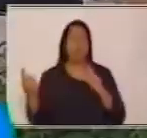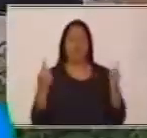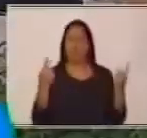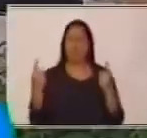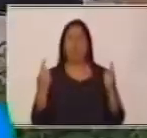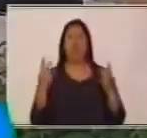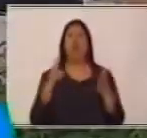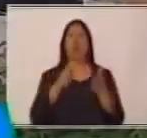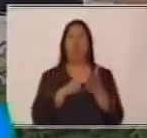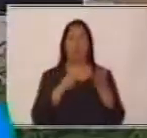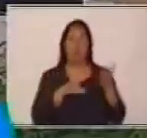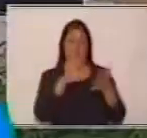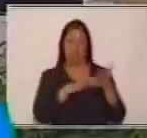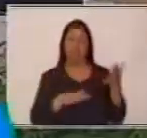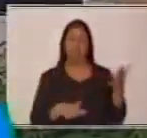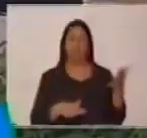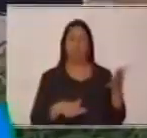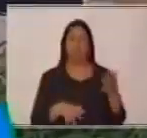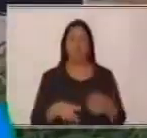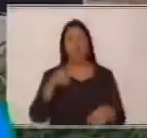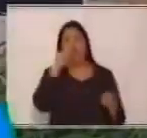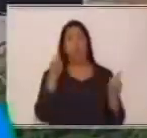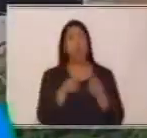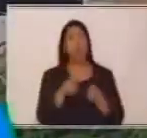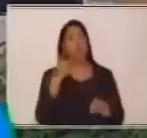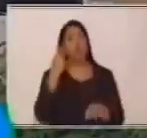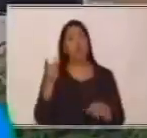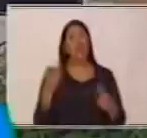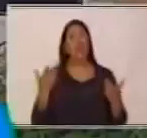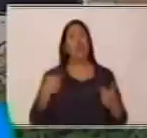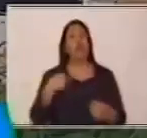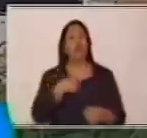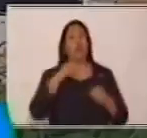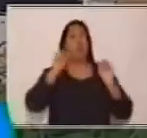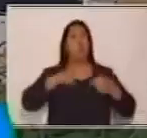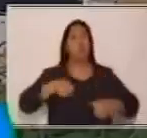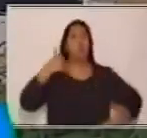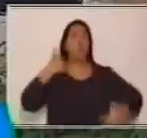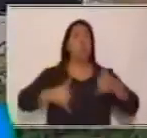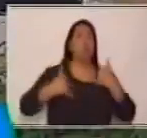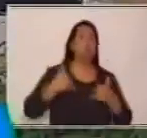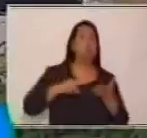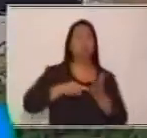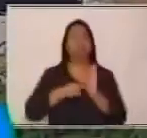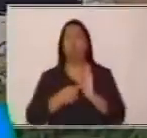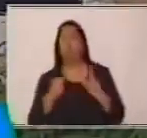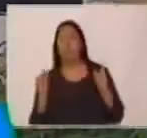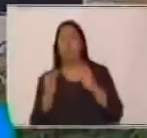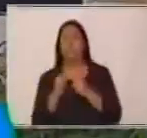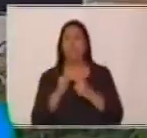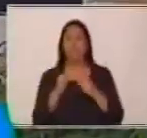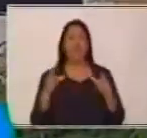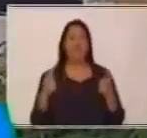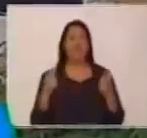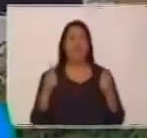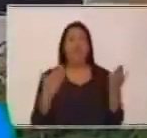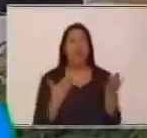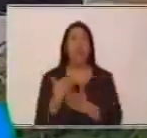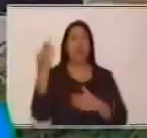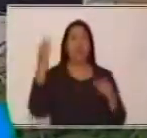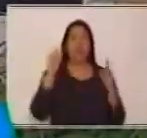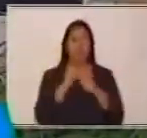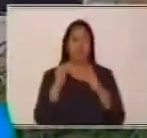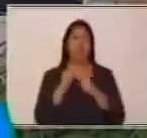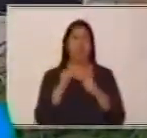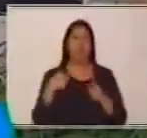También vimos que podemos jugar con el significado de las palabras, podemos crear palabras, podemos crear significados. Y